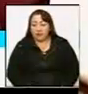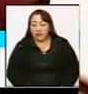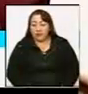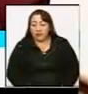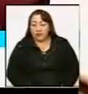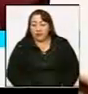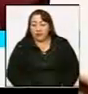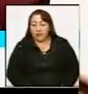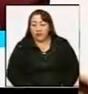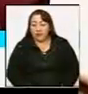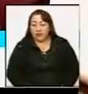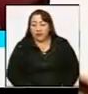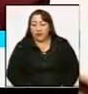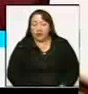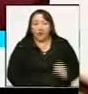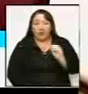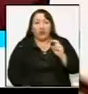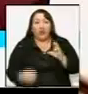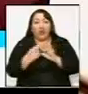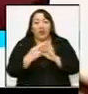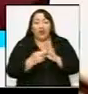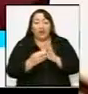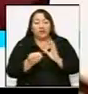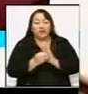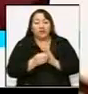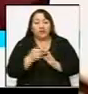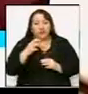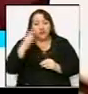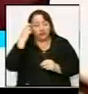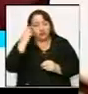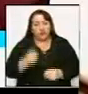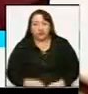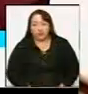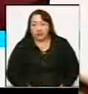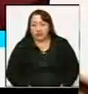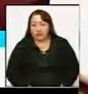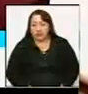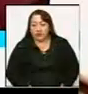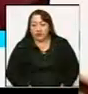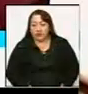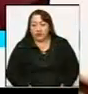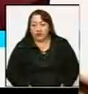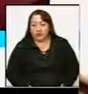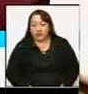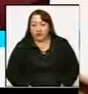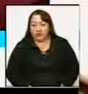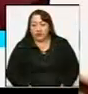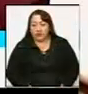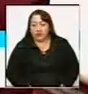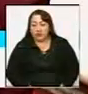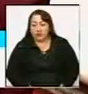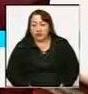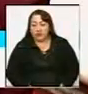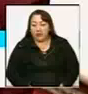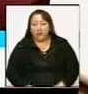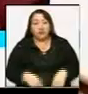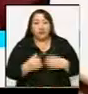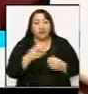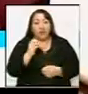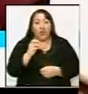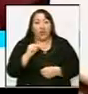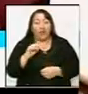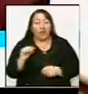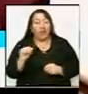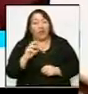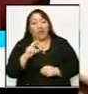O la renuncia ante el registro de organizaciones políticas. No se le puede dar esta atribución ni a la OMP ni a